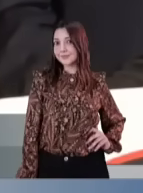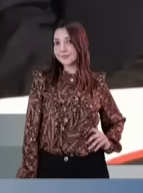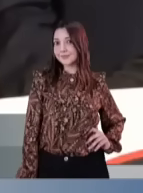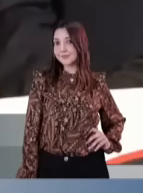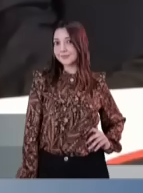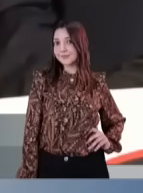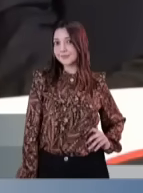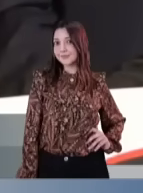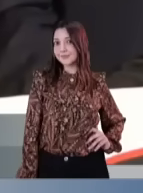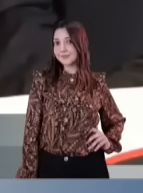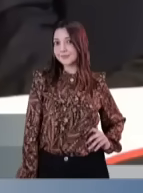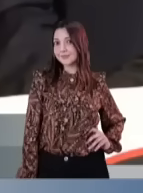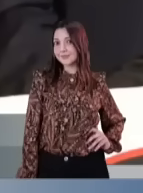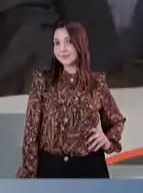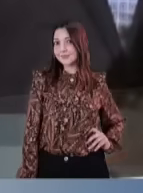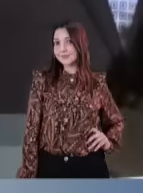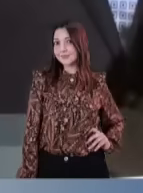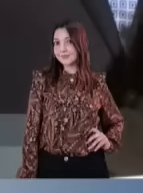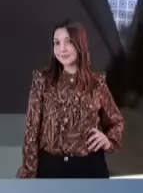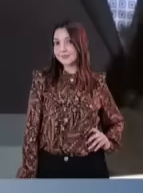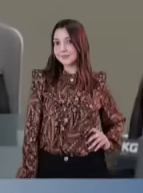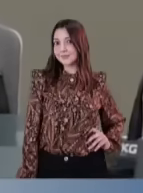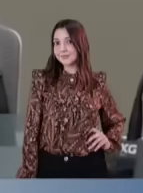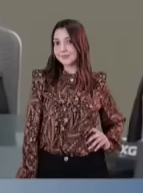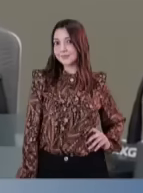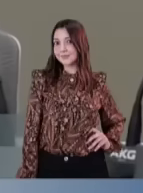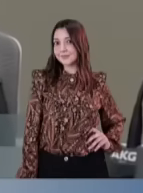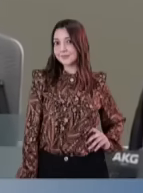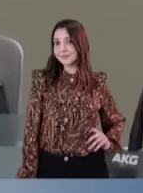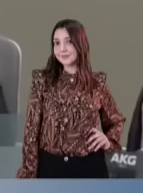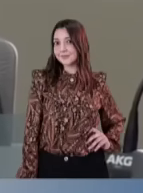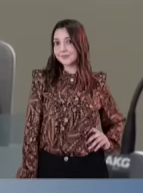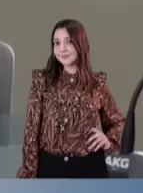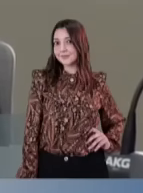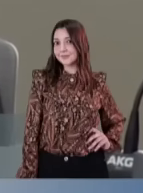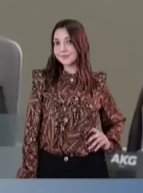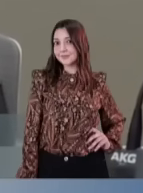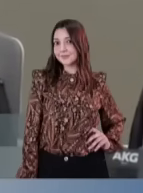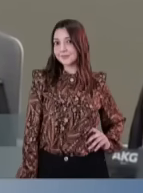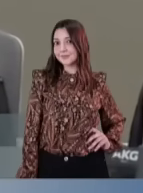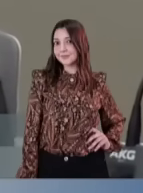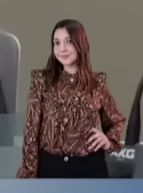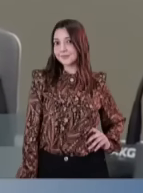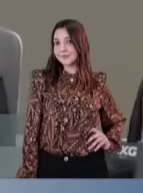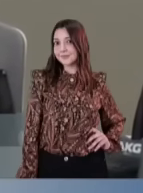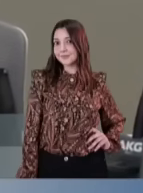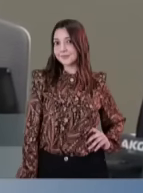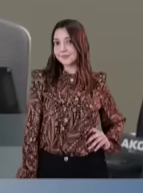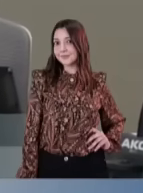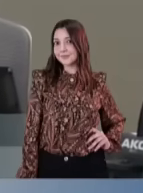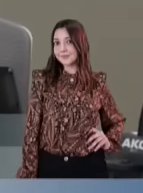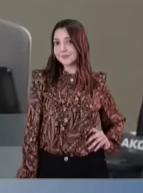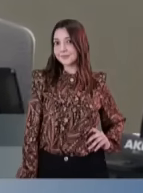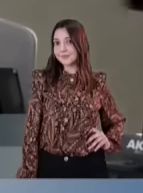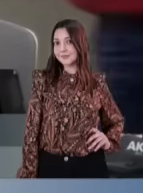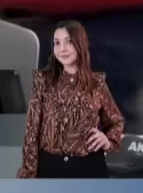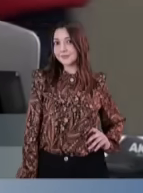Exactamente, falta de elenco y lo reconocen también, lo reconocen en el oficialismo, en socialismo democrático